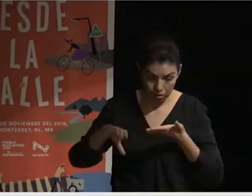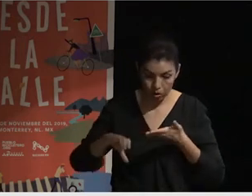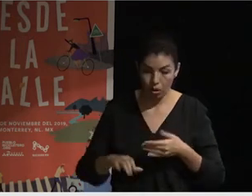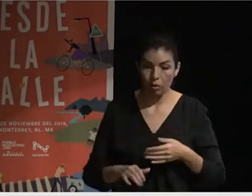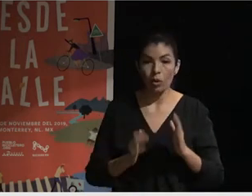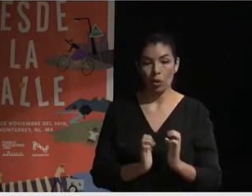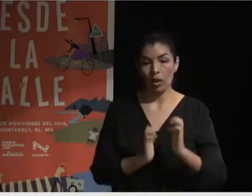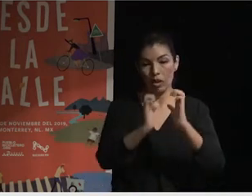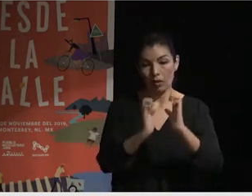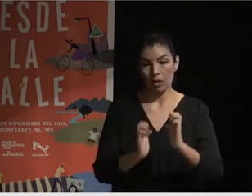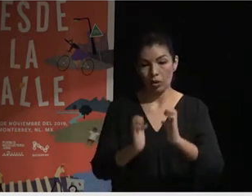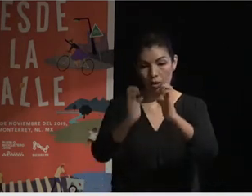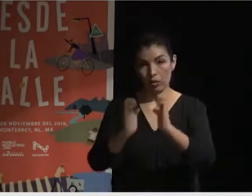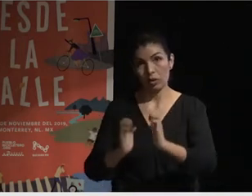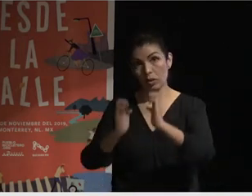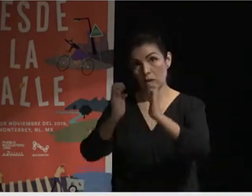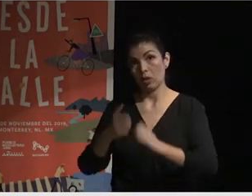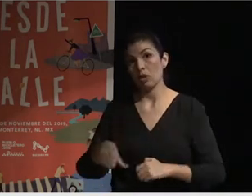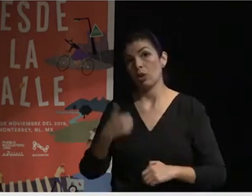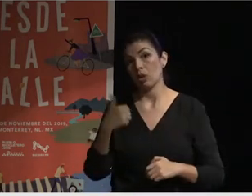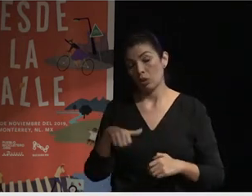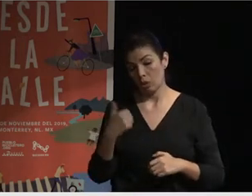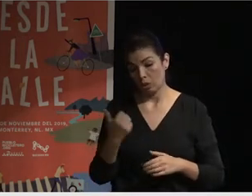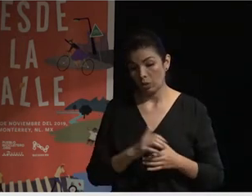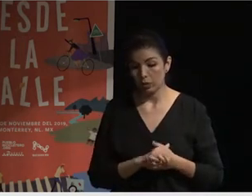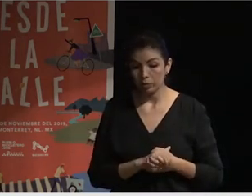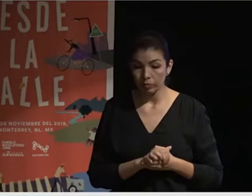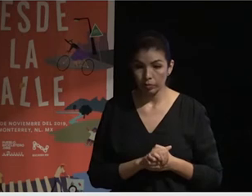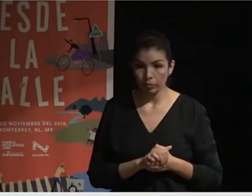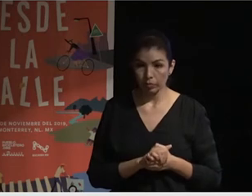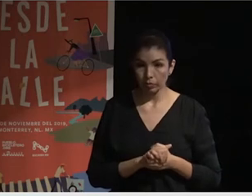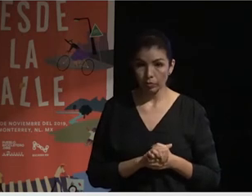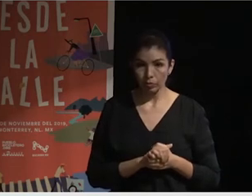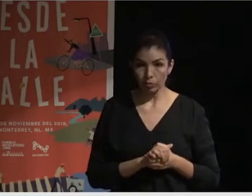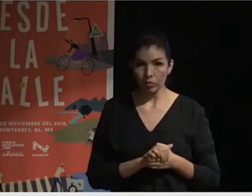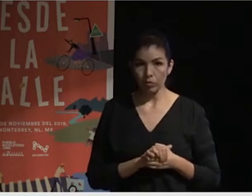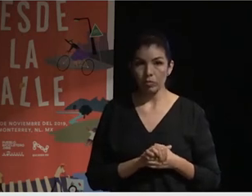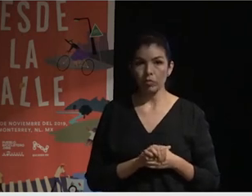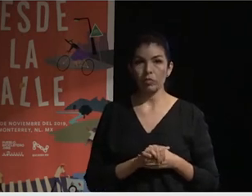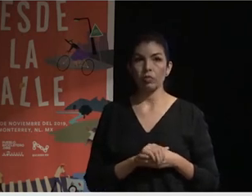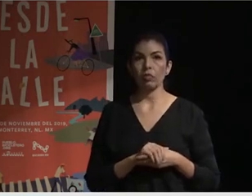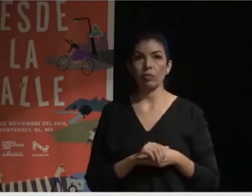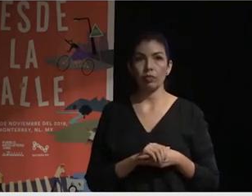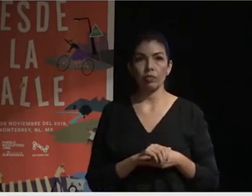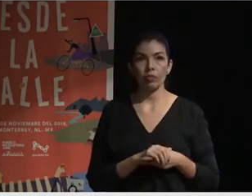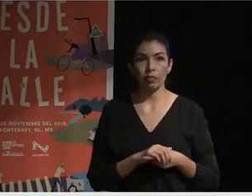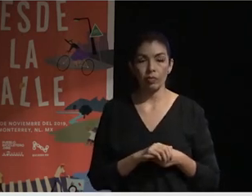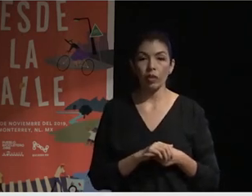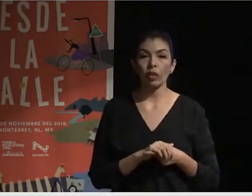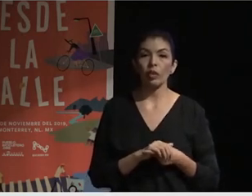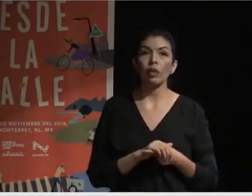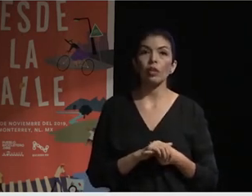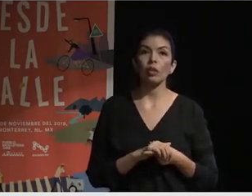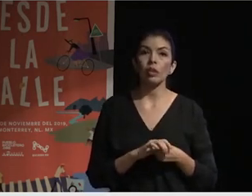Sociedad Anónima de Capital Variable, así registraron y se metieron en bolsa, y otros edificios con sus fundaciones filantrópicas, ¿no? Entonces con